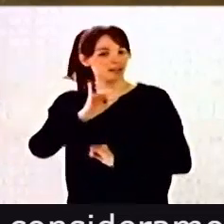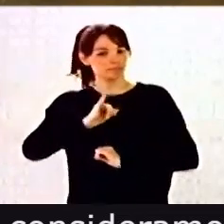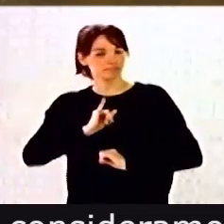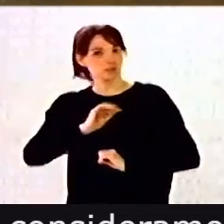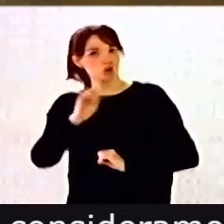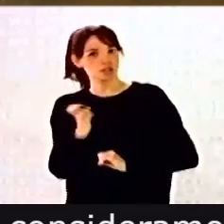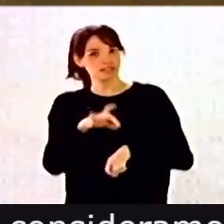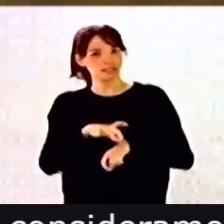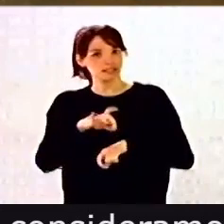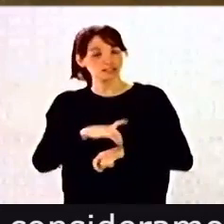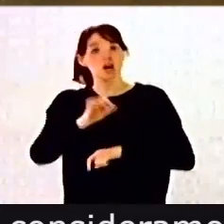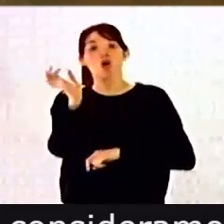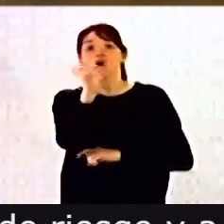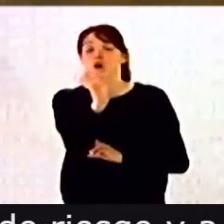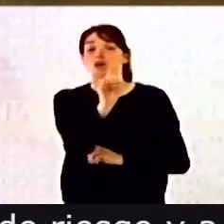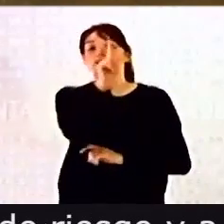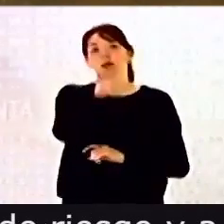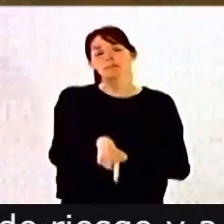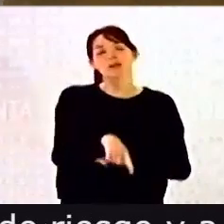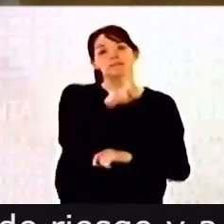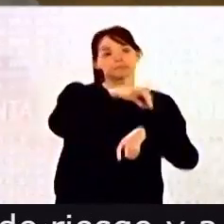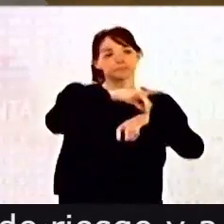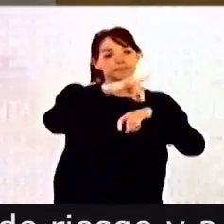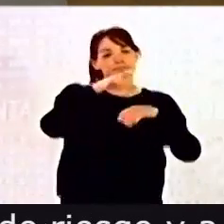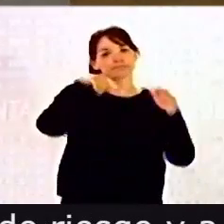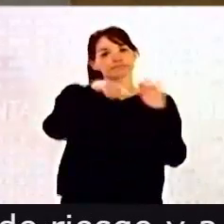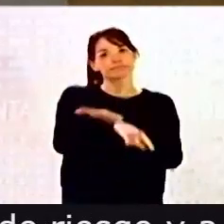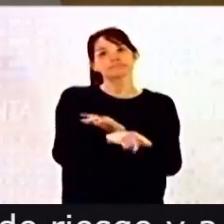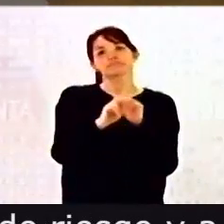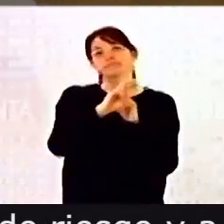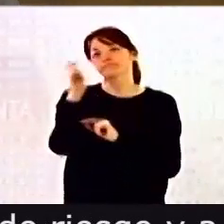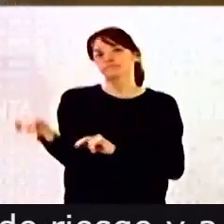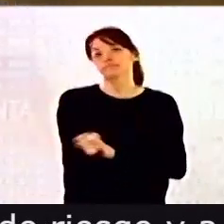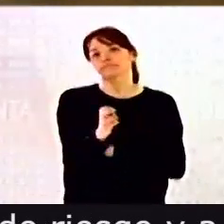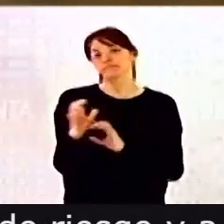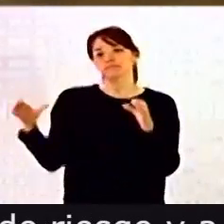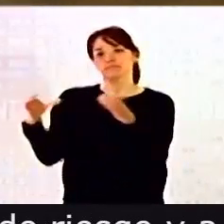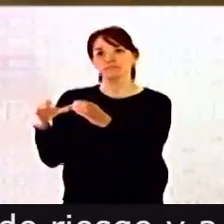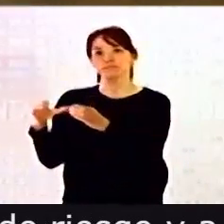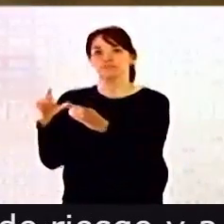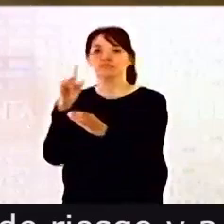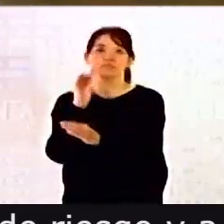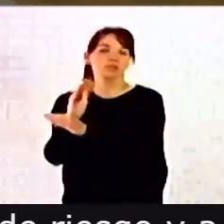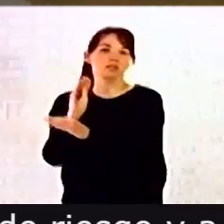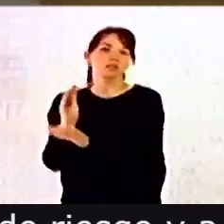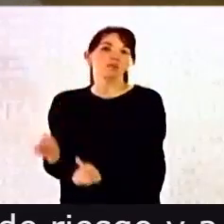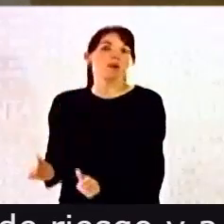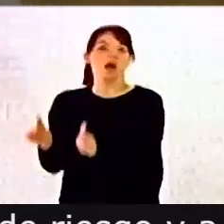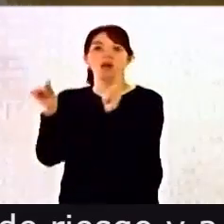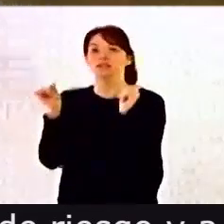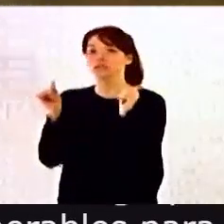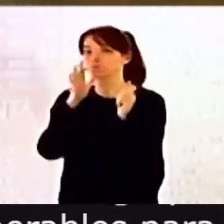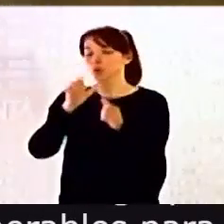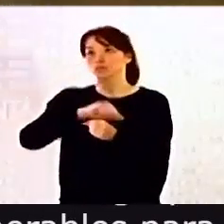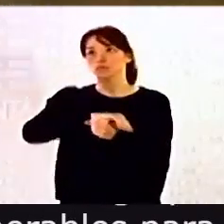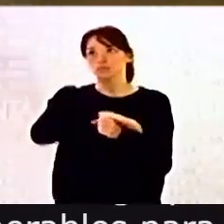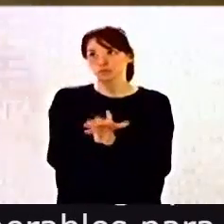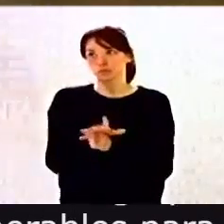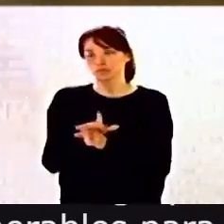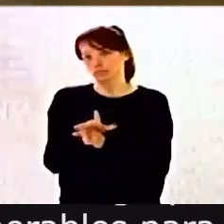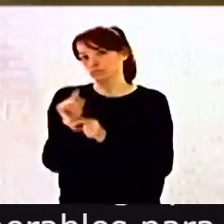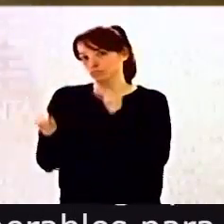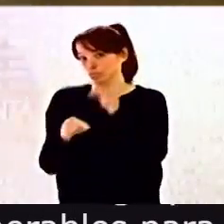considerar a las personas con diferentes enfermedades crónicas una población vulnerable para la infección por el COVID-19.